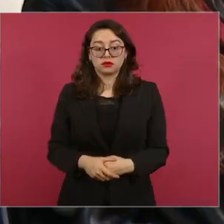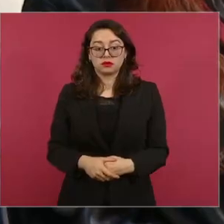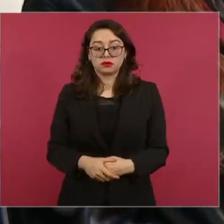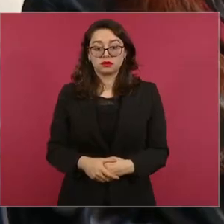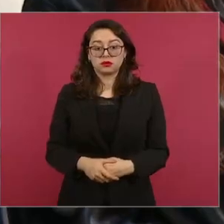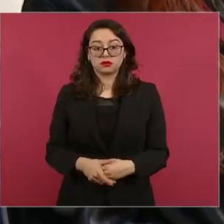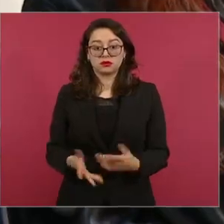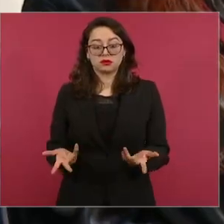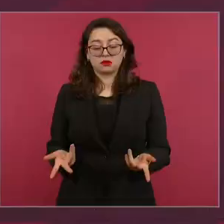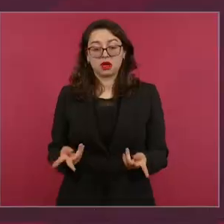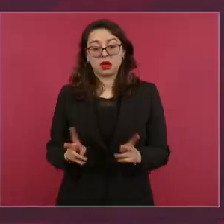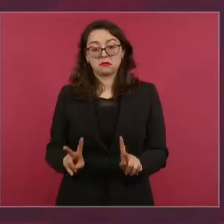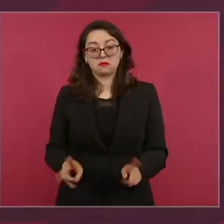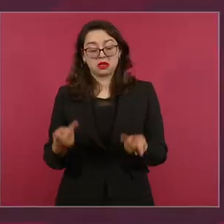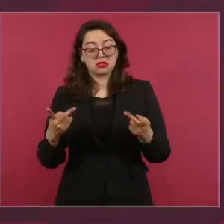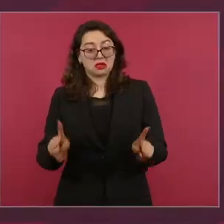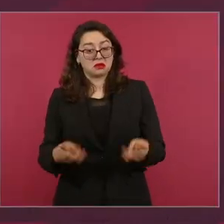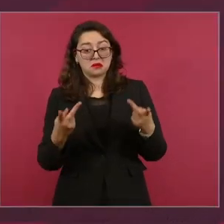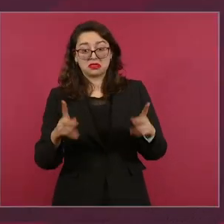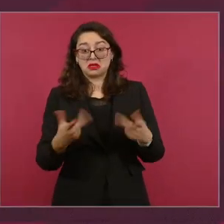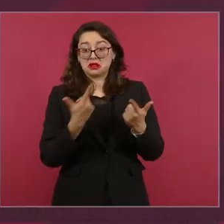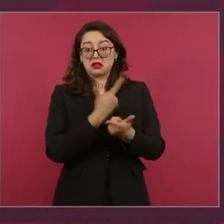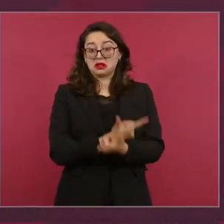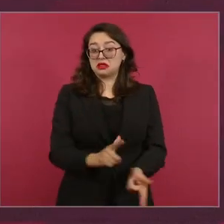se puedan vender las armas en cualquier